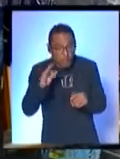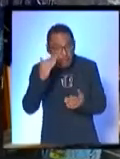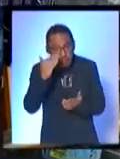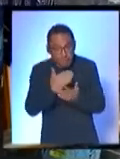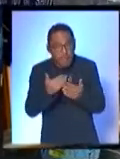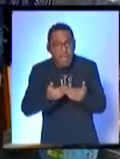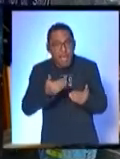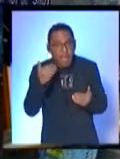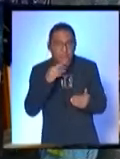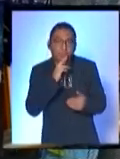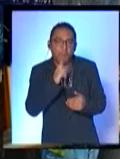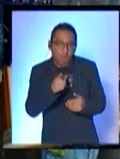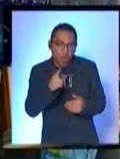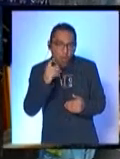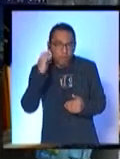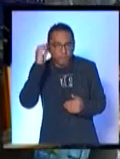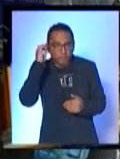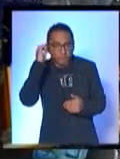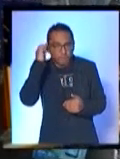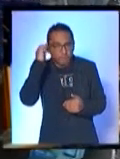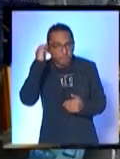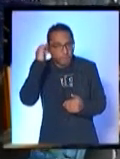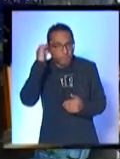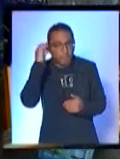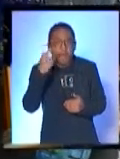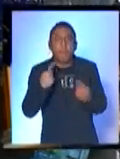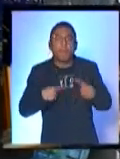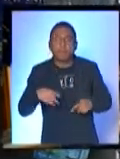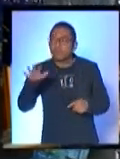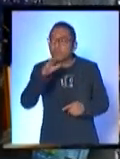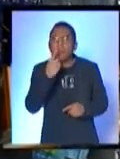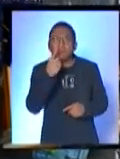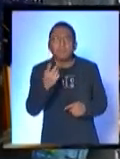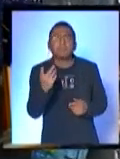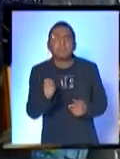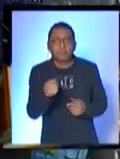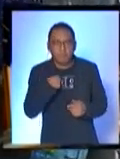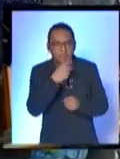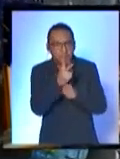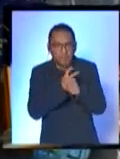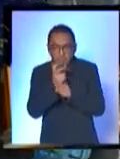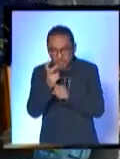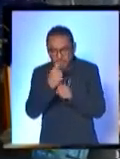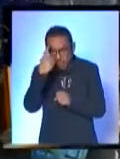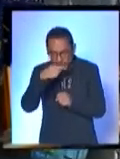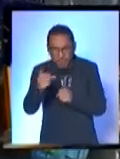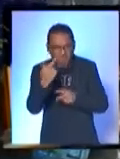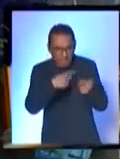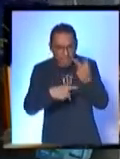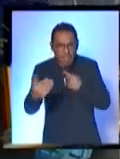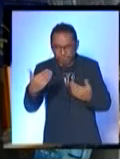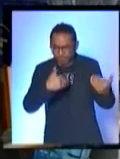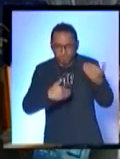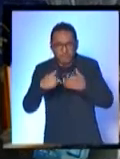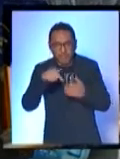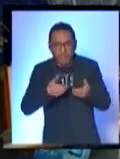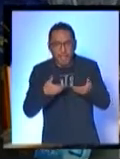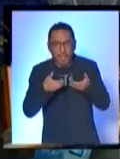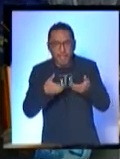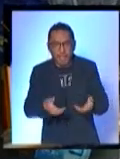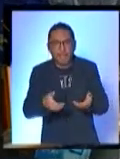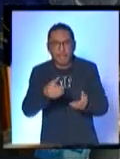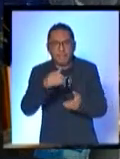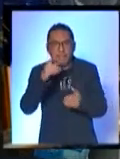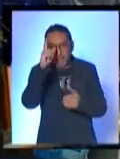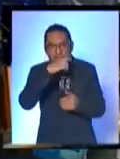mucho mejor. ¿Y a la sociedad a lo mejor para que vengan? Ah, pues sí, de hecho los invitamos a que vengan a lo que es la calle Benedicto